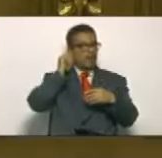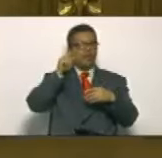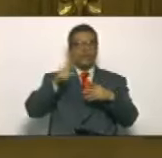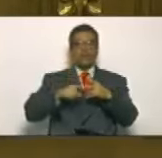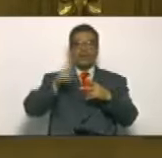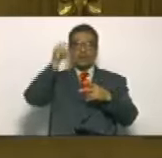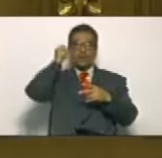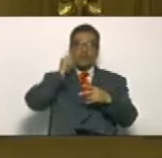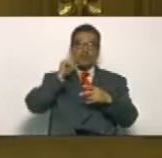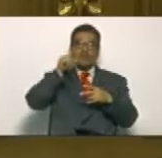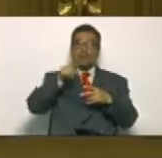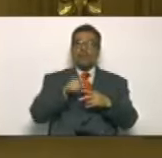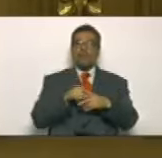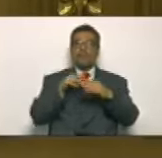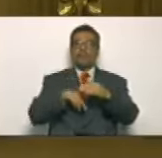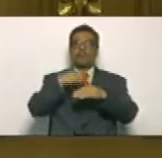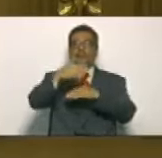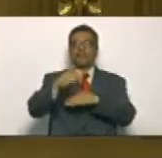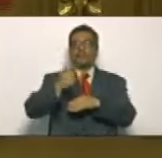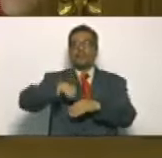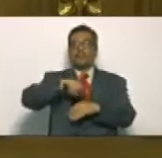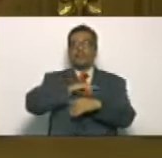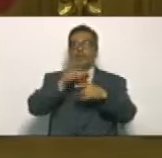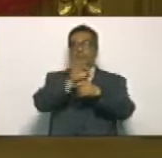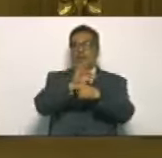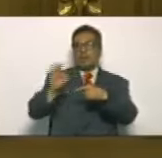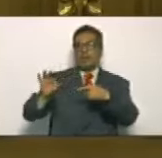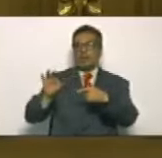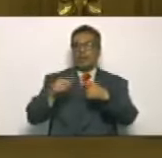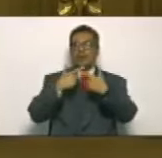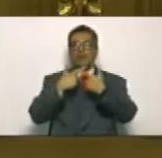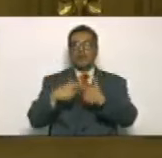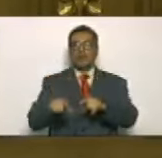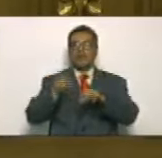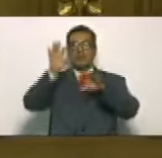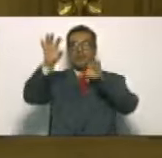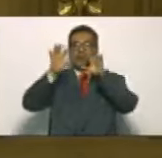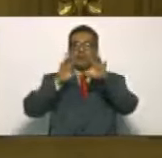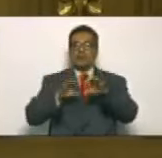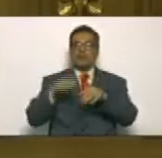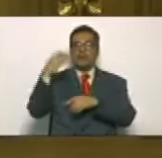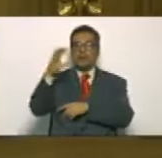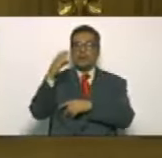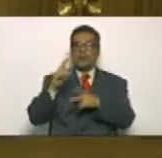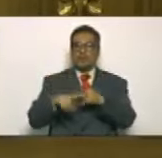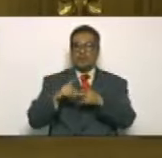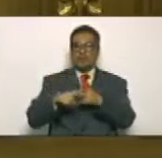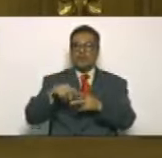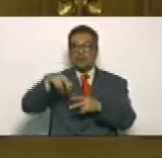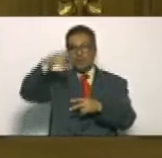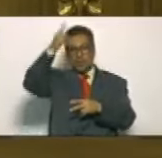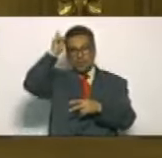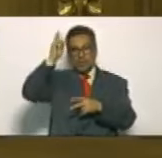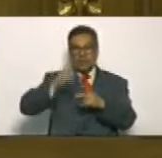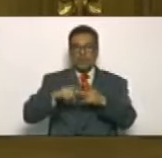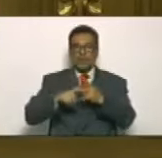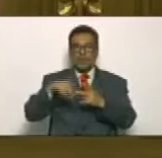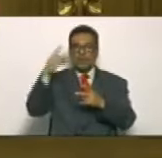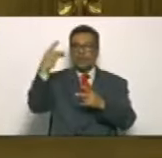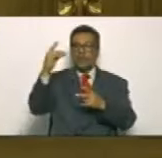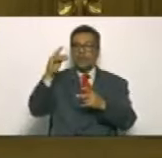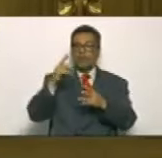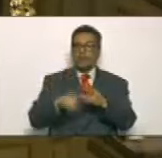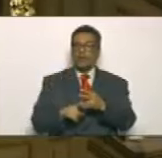Antonio José de Sucre, que salieron de nuestra frontera a liberar naciones. Colombia, Perú,